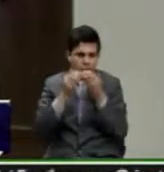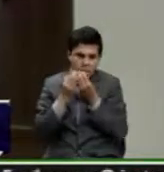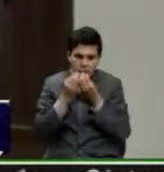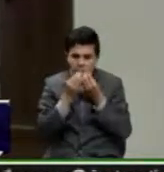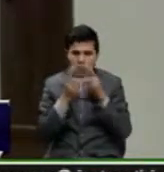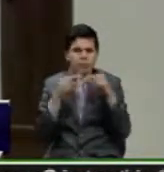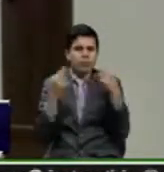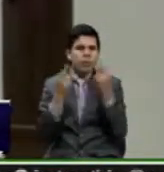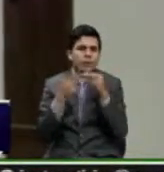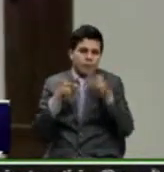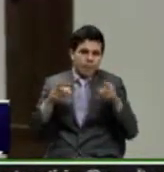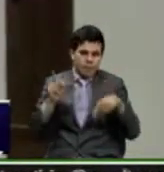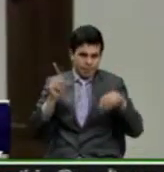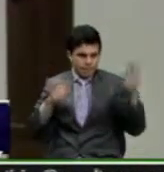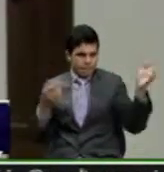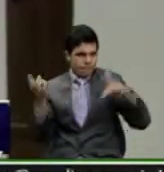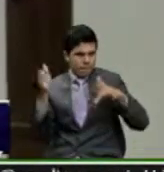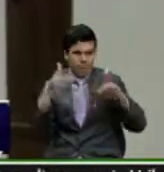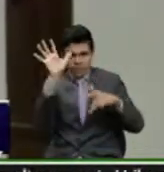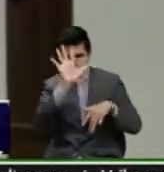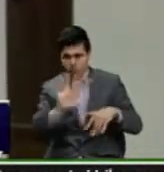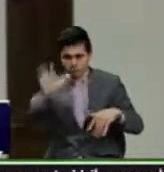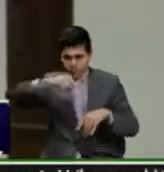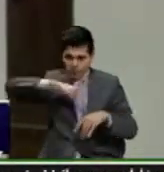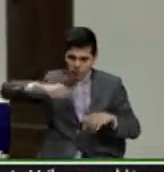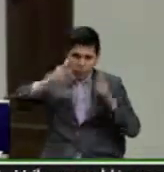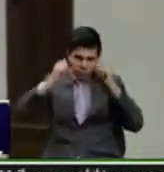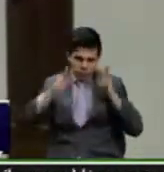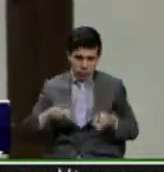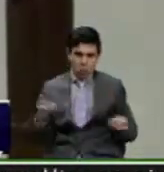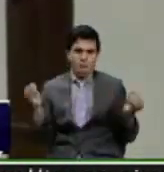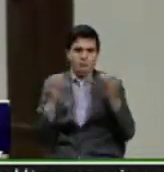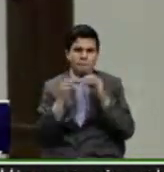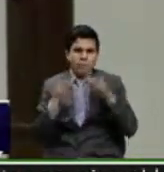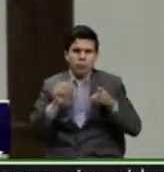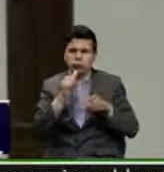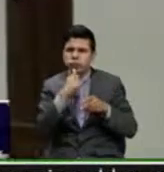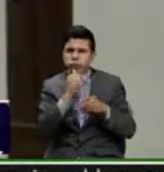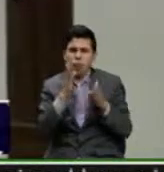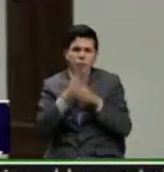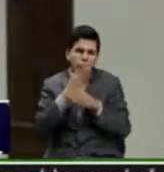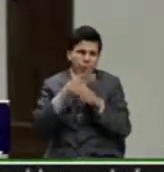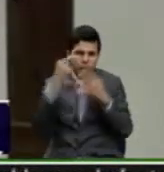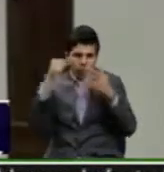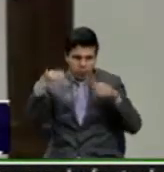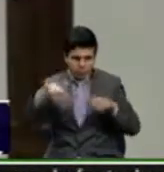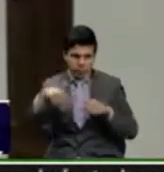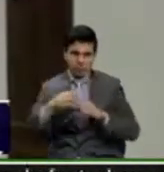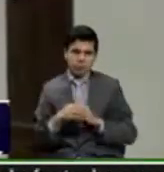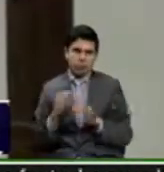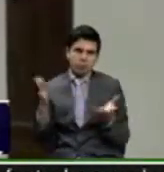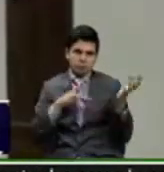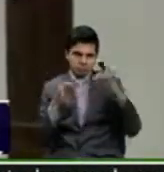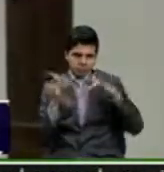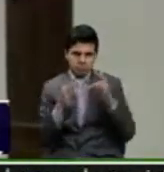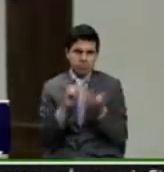precisamente representantes de la Red Departamental de Derechos Humanos y víctimas del conflicto en nuestro departamento. Es